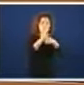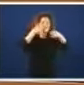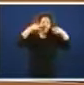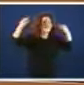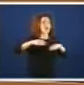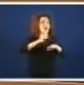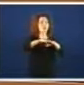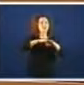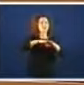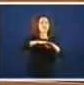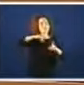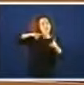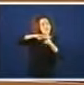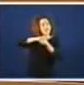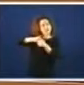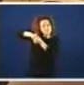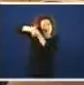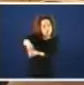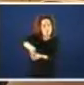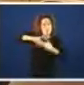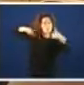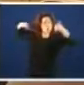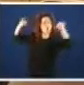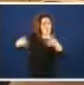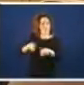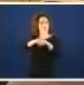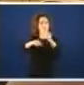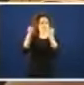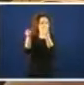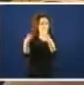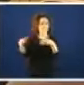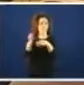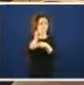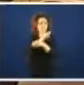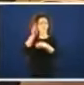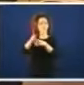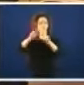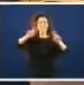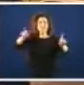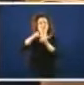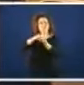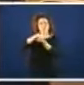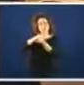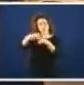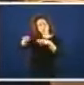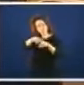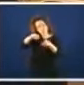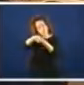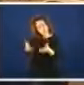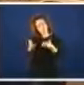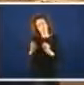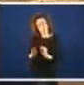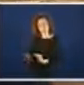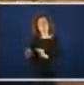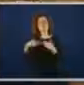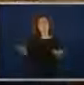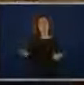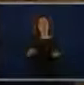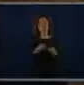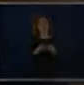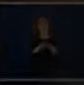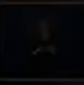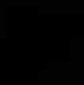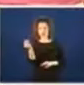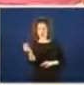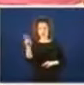Para perseguir ate o final A calquer cargo Do Partido Popular Que use a política para lucrarse Moitas